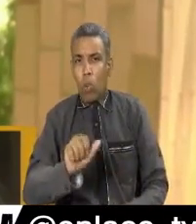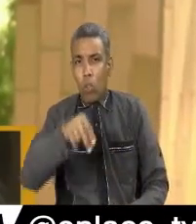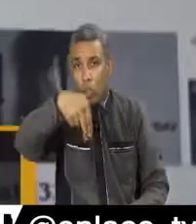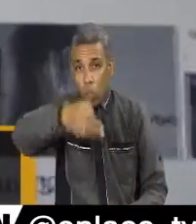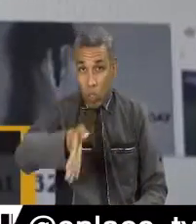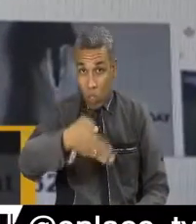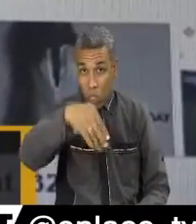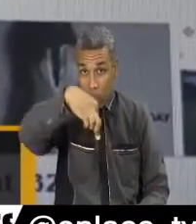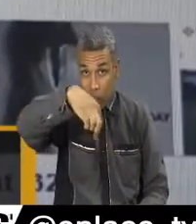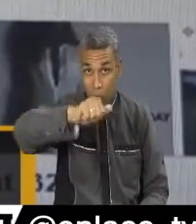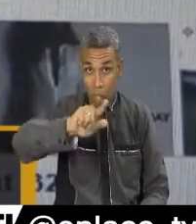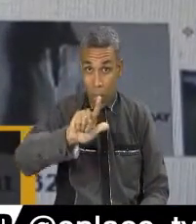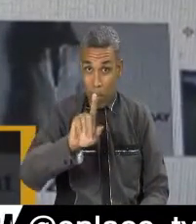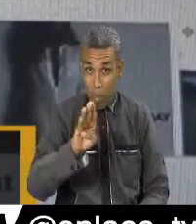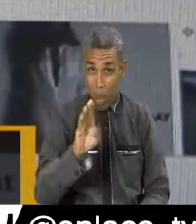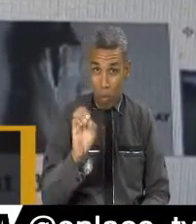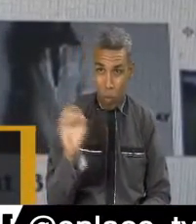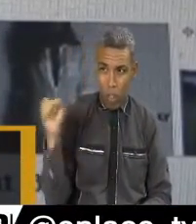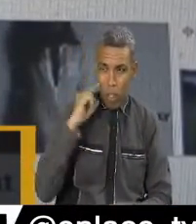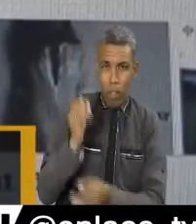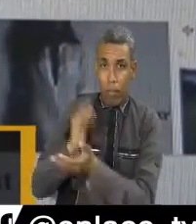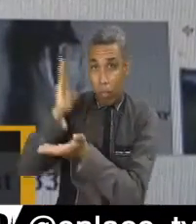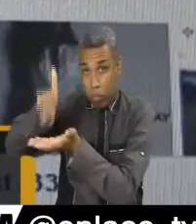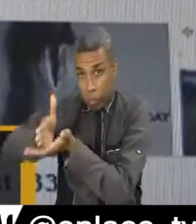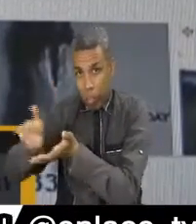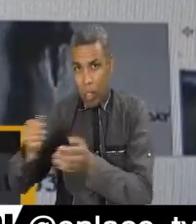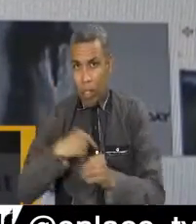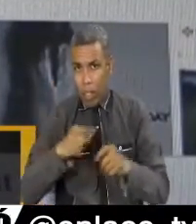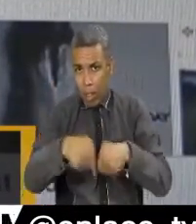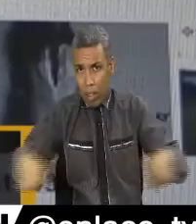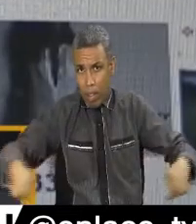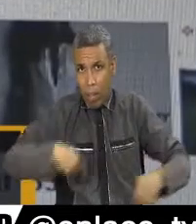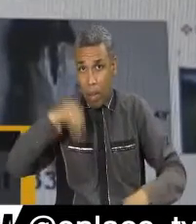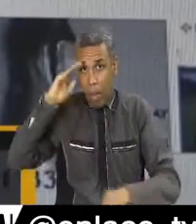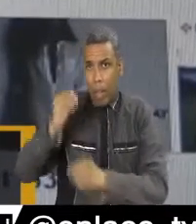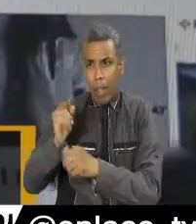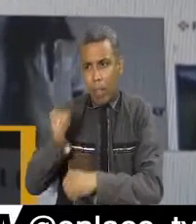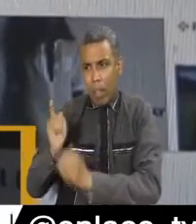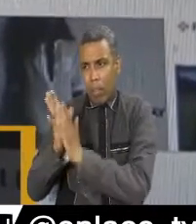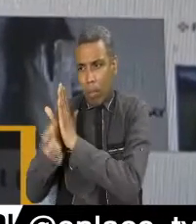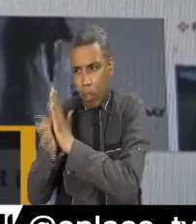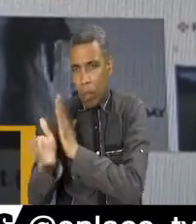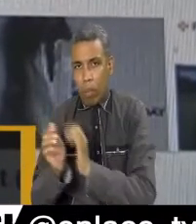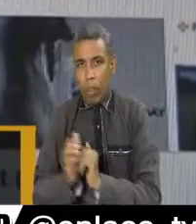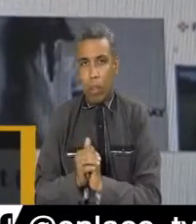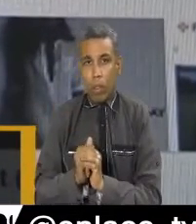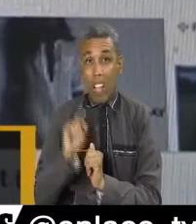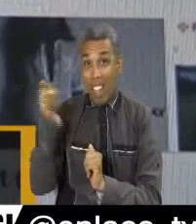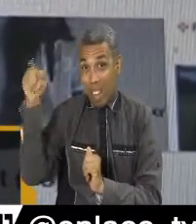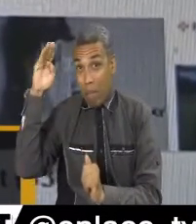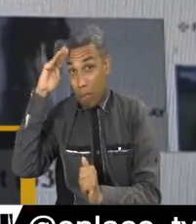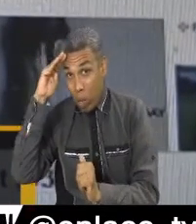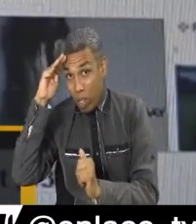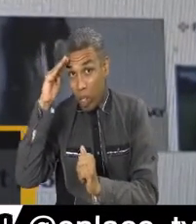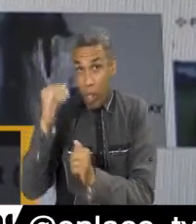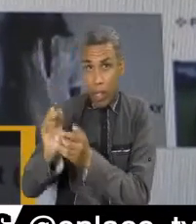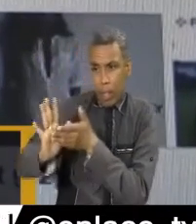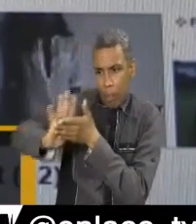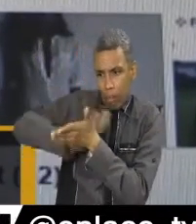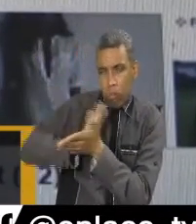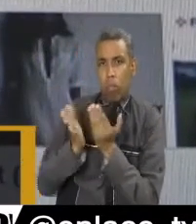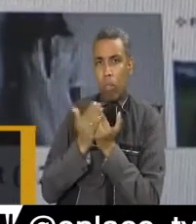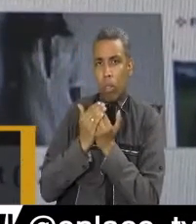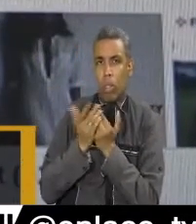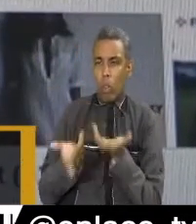se inician las articulaciones con nuestra Policía de Infancia y Adolescencia y de acuerdo a las características que nos dan se logra la ubicación de esta